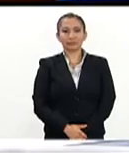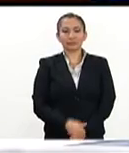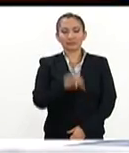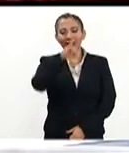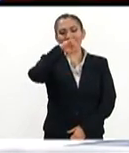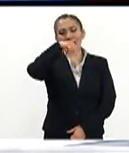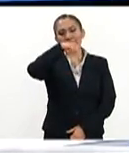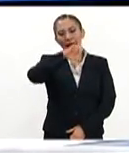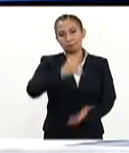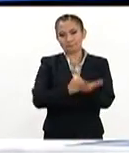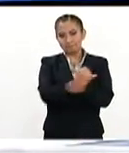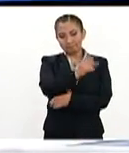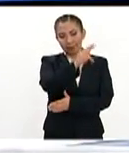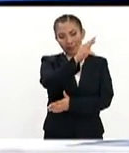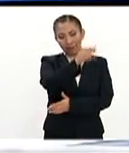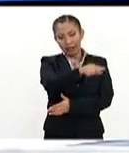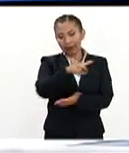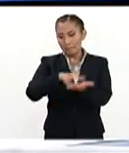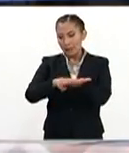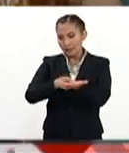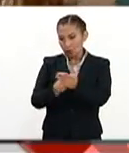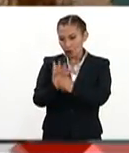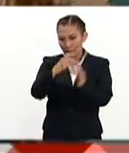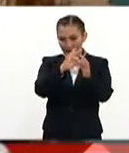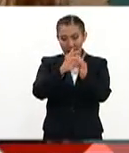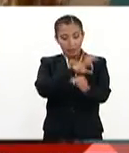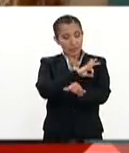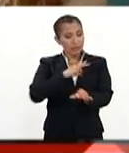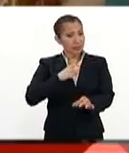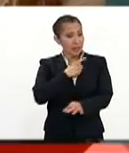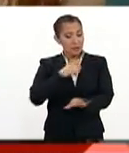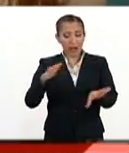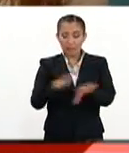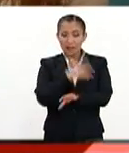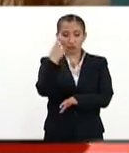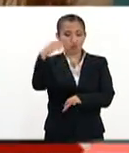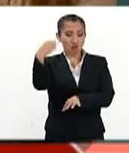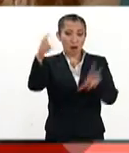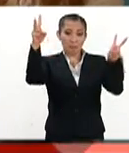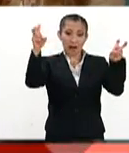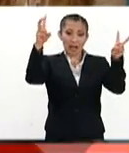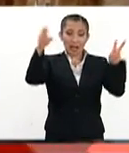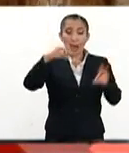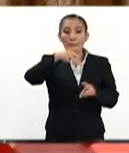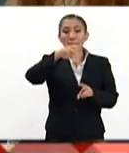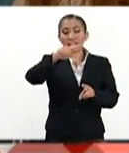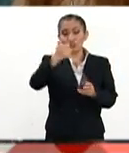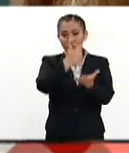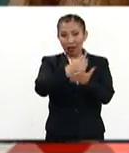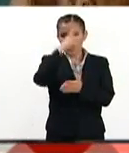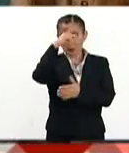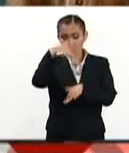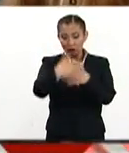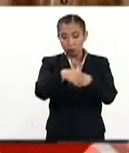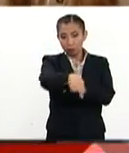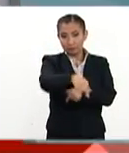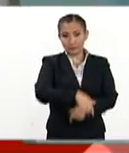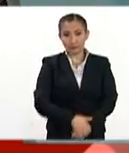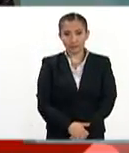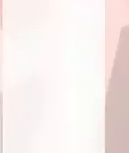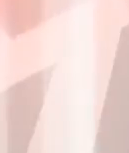El INE determinó que el PRI, el Partido Verde y Nueva Alianza deberán cambiar el nombre de la coalición MIT Ciudadano por México en los próximos 10 días.